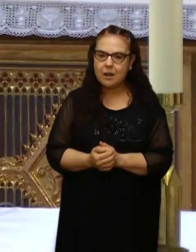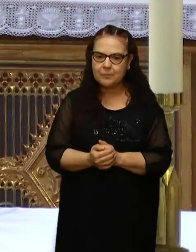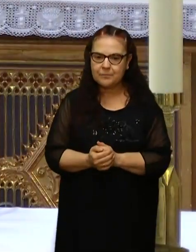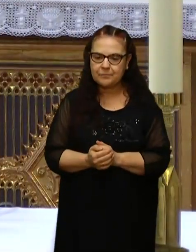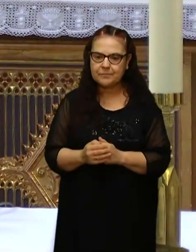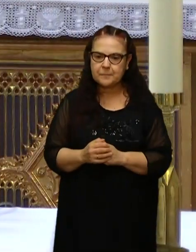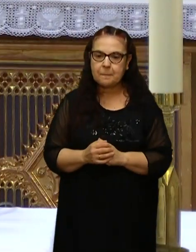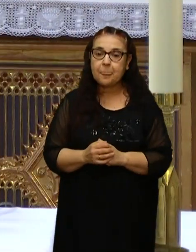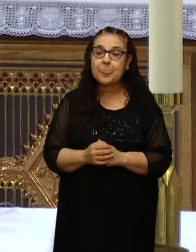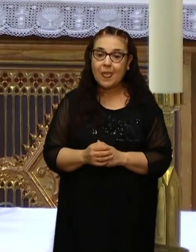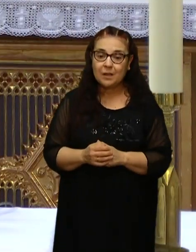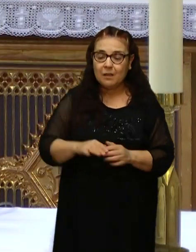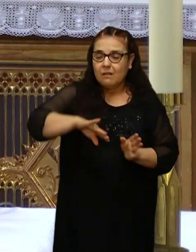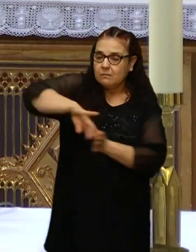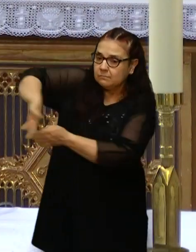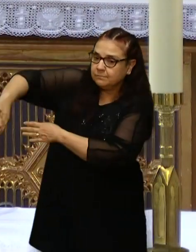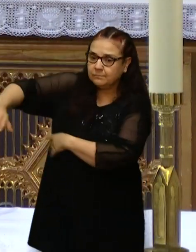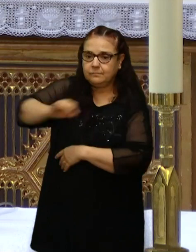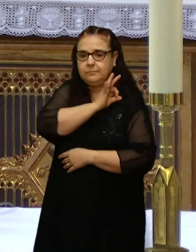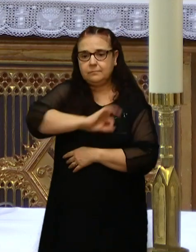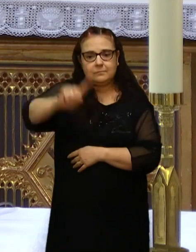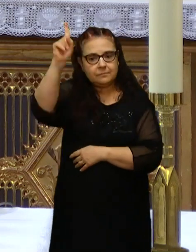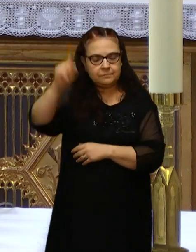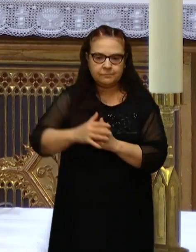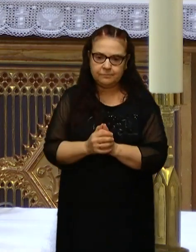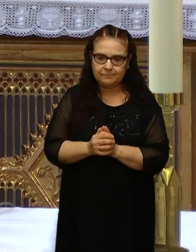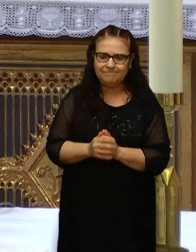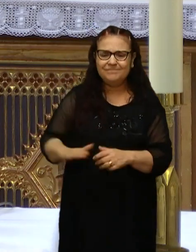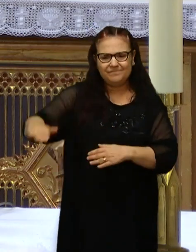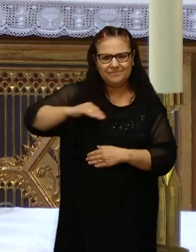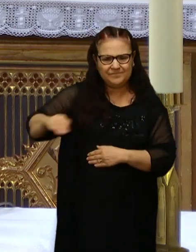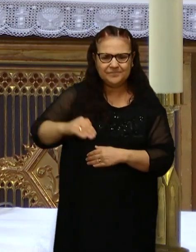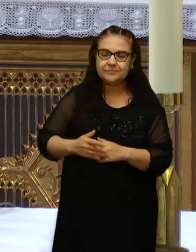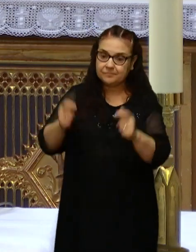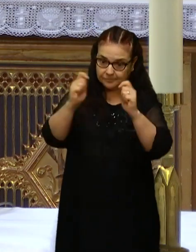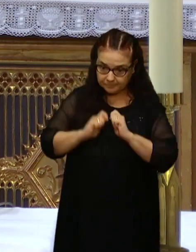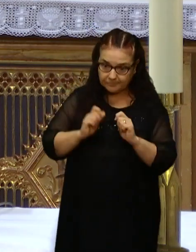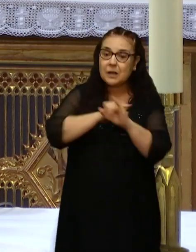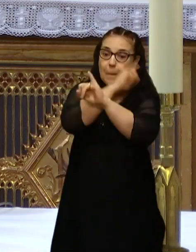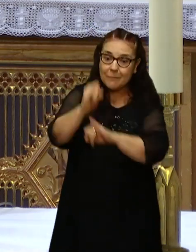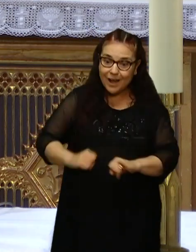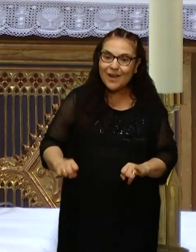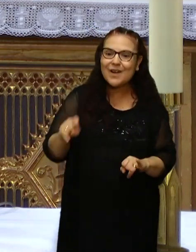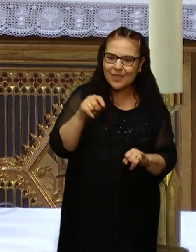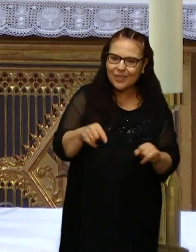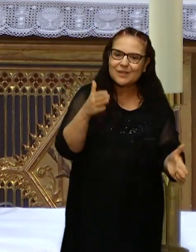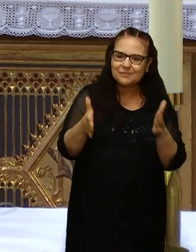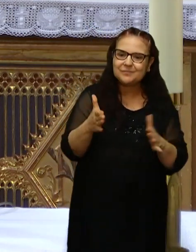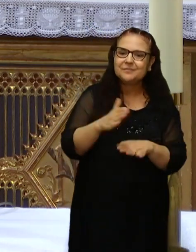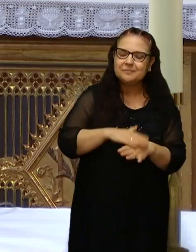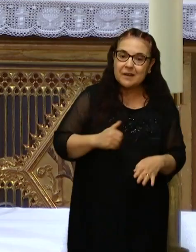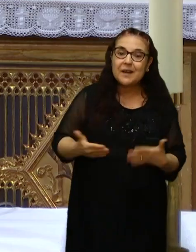mal. Líbranos, Señor, de todos los males y concédenos la paz en nuestros